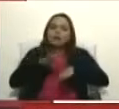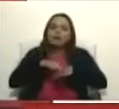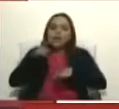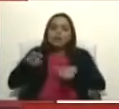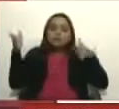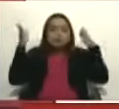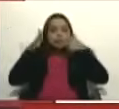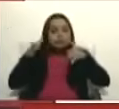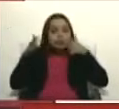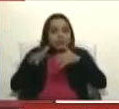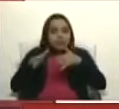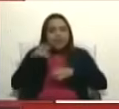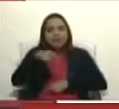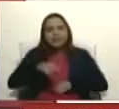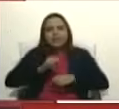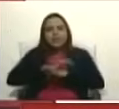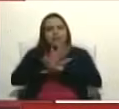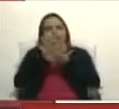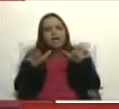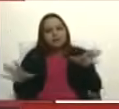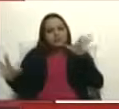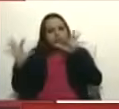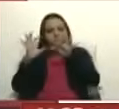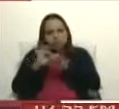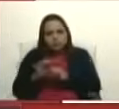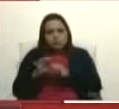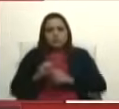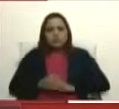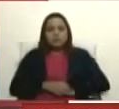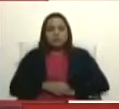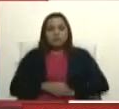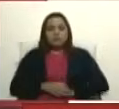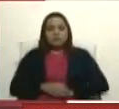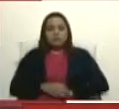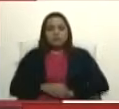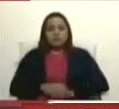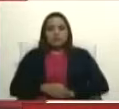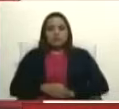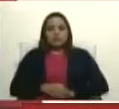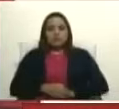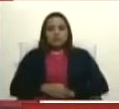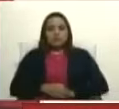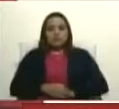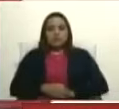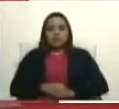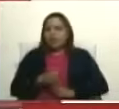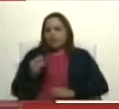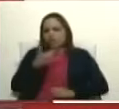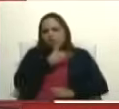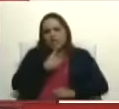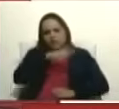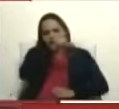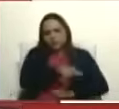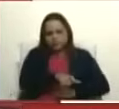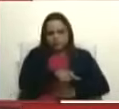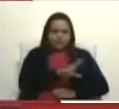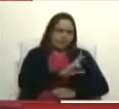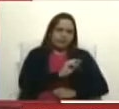mandato, son absolutamente vinculantes, no es a gusto del cliente, no, esto no es a gusto del